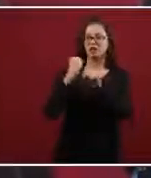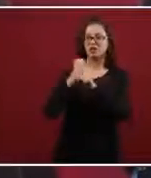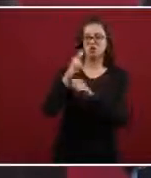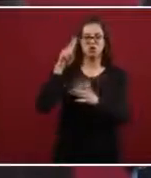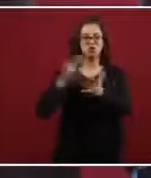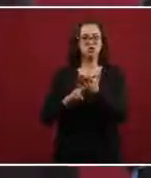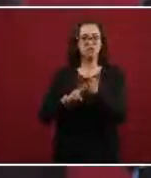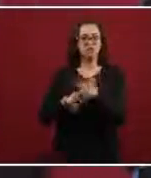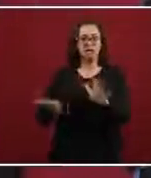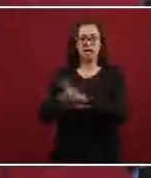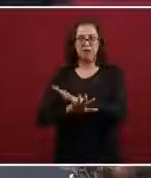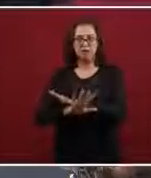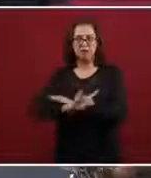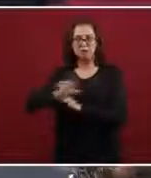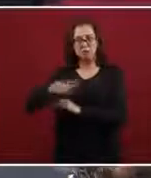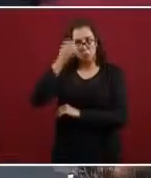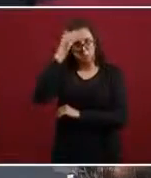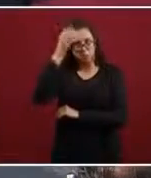2000.